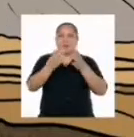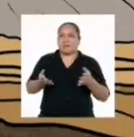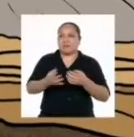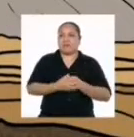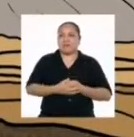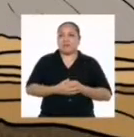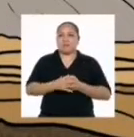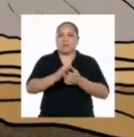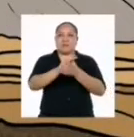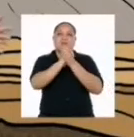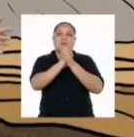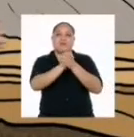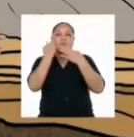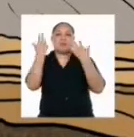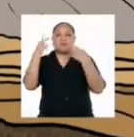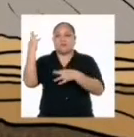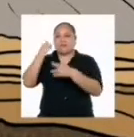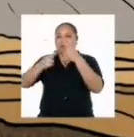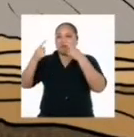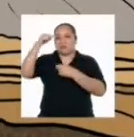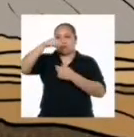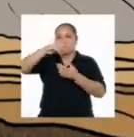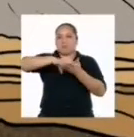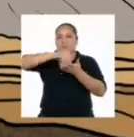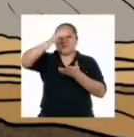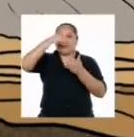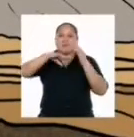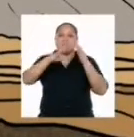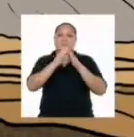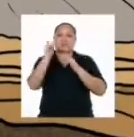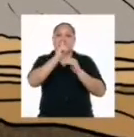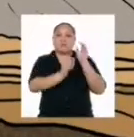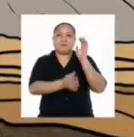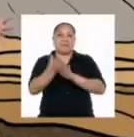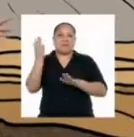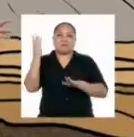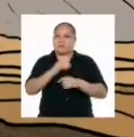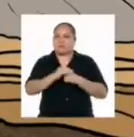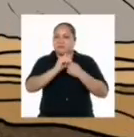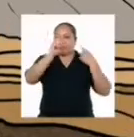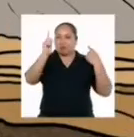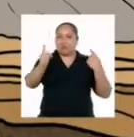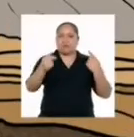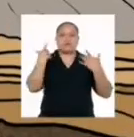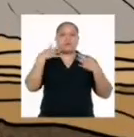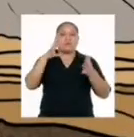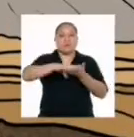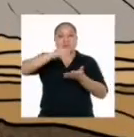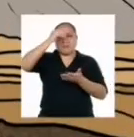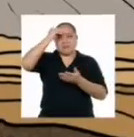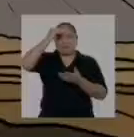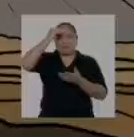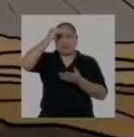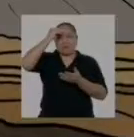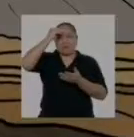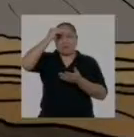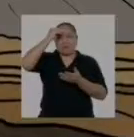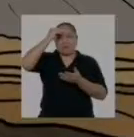perdido. Amigas y amigos, ya regresamos con Aprendo en Casa. No se vayan lejos, que vamos a aprender más sobre Miraya.